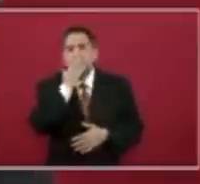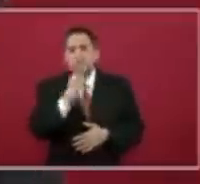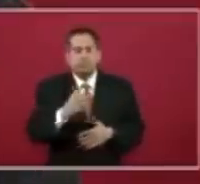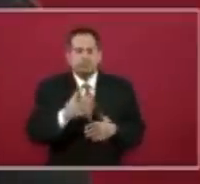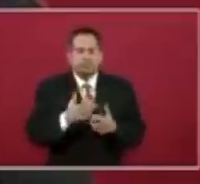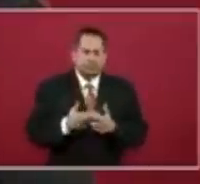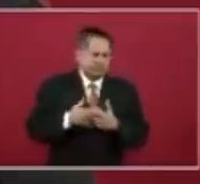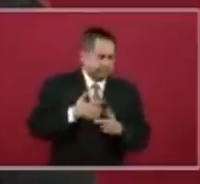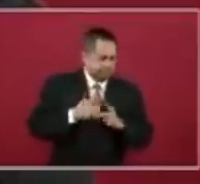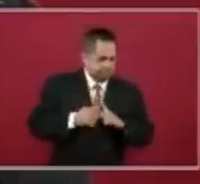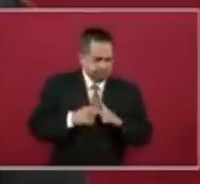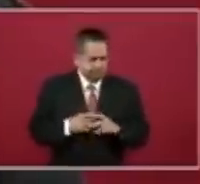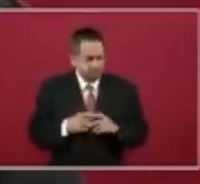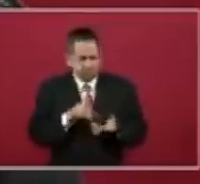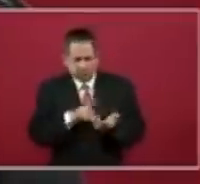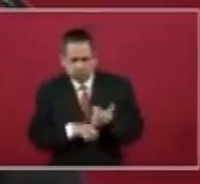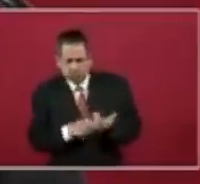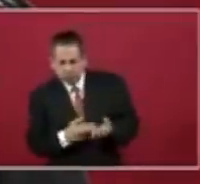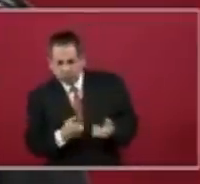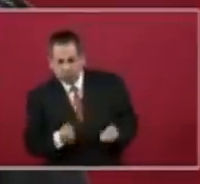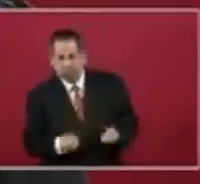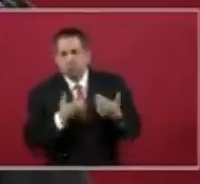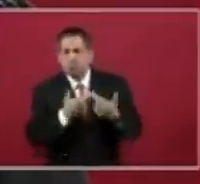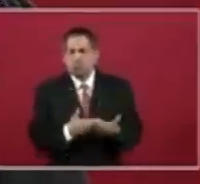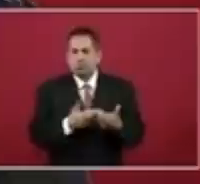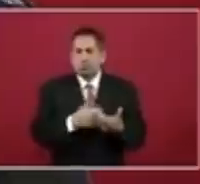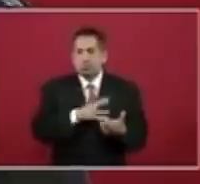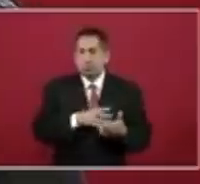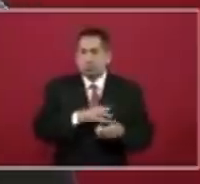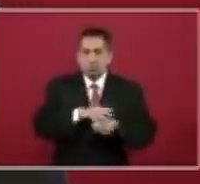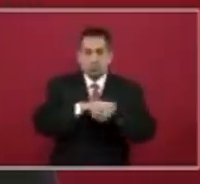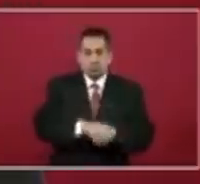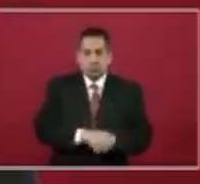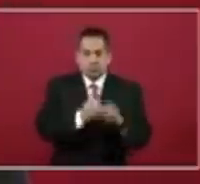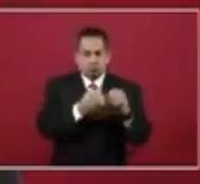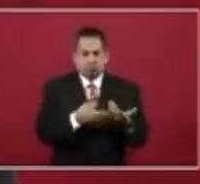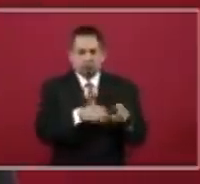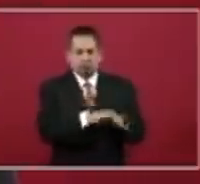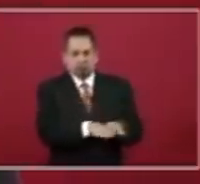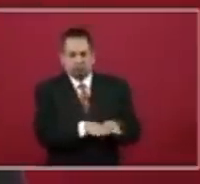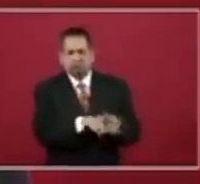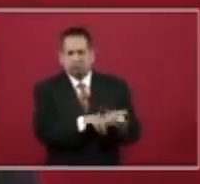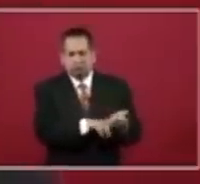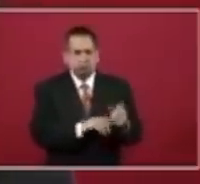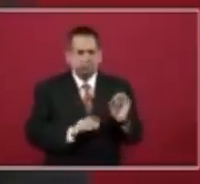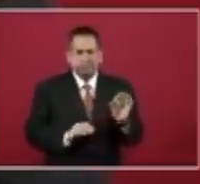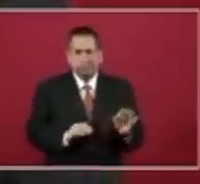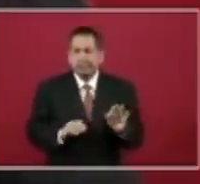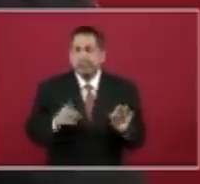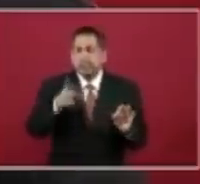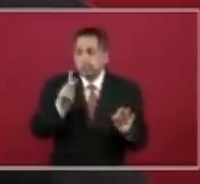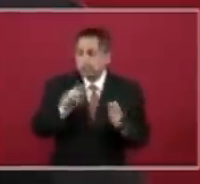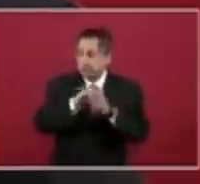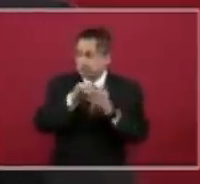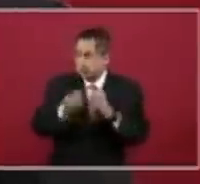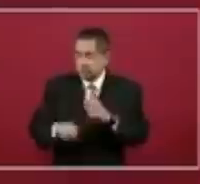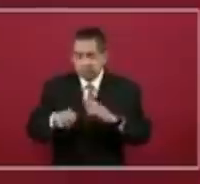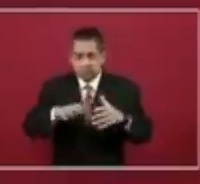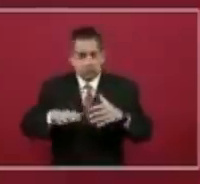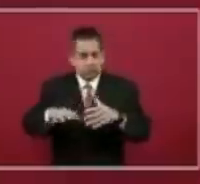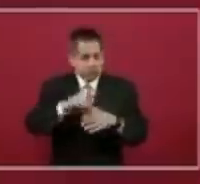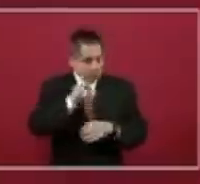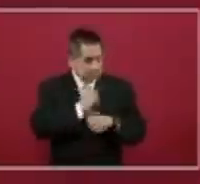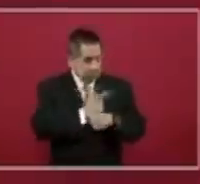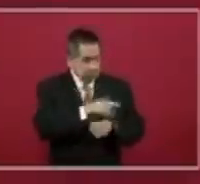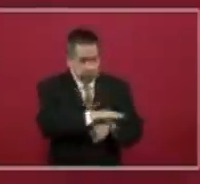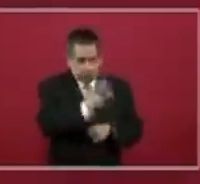total del yacimiento, mucha presión, hubo que cerrar las válvulas, pero por ejemplo descubrimientos así,